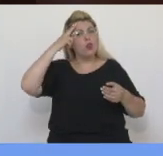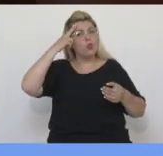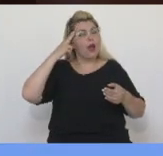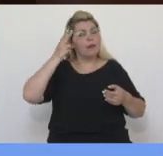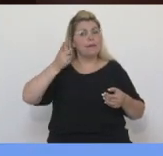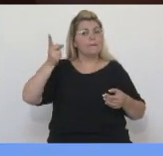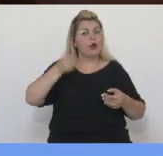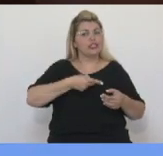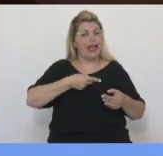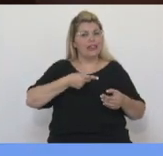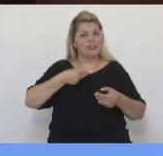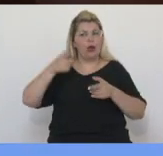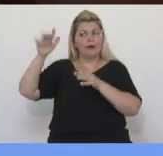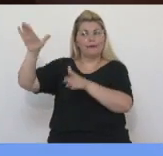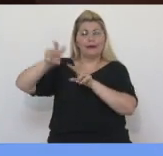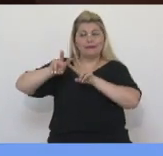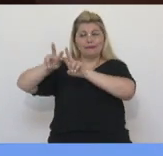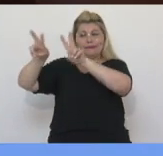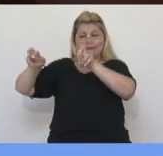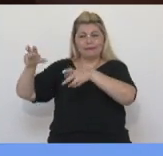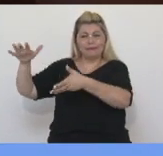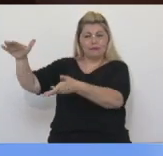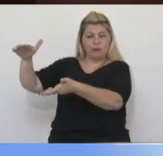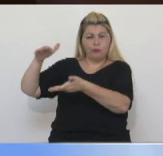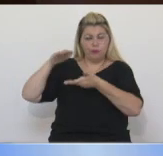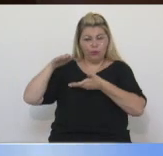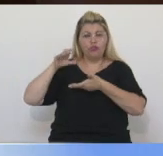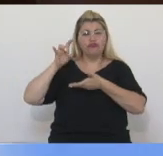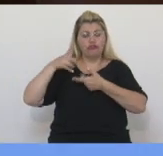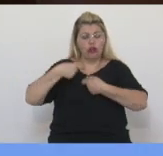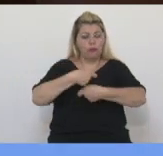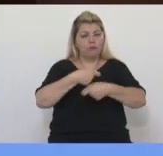que ingresa o recauda de alguna de las partidas